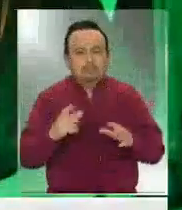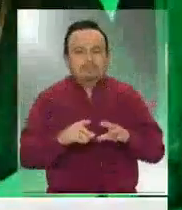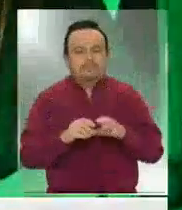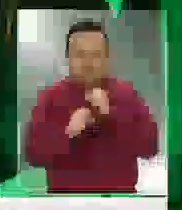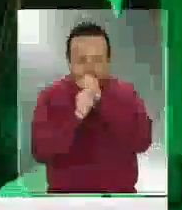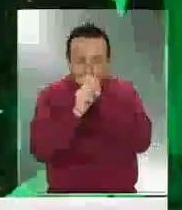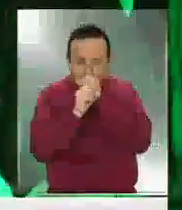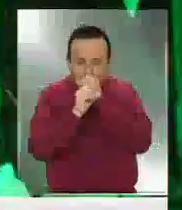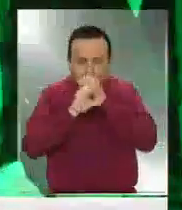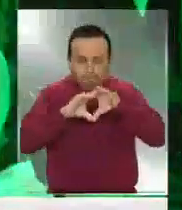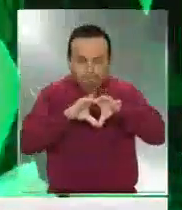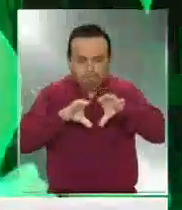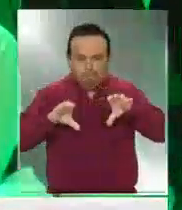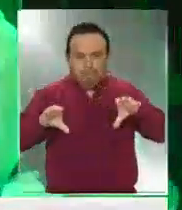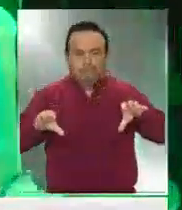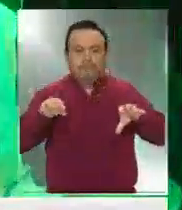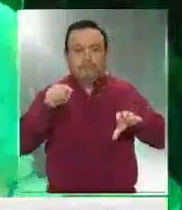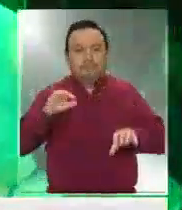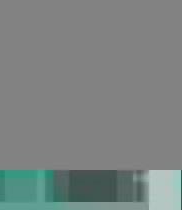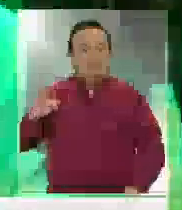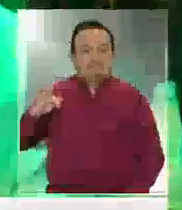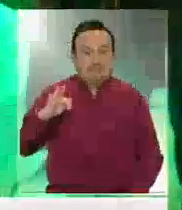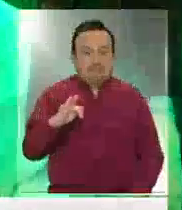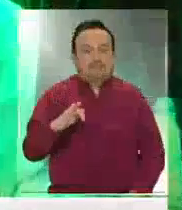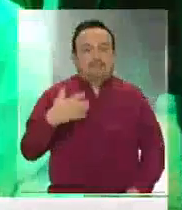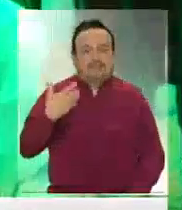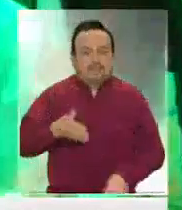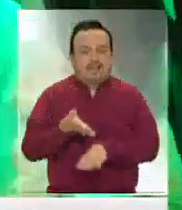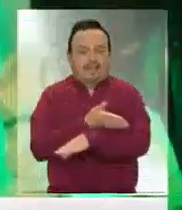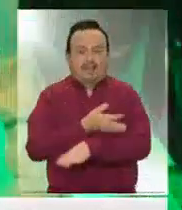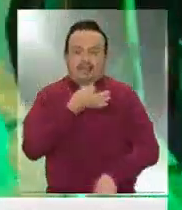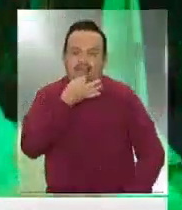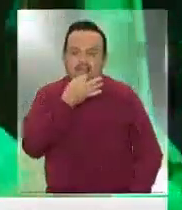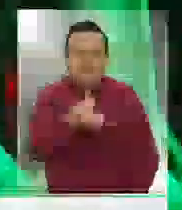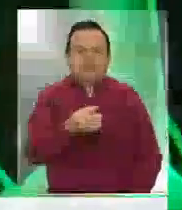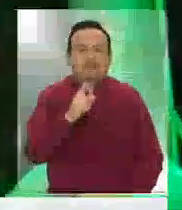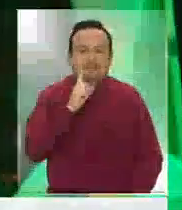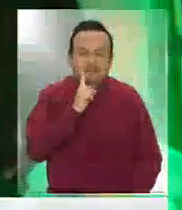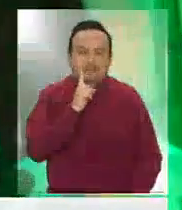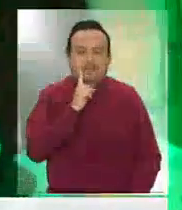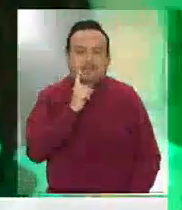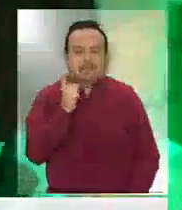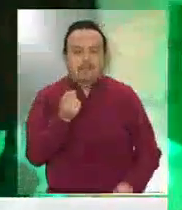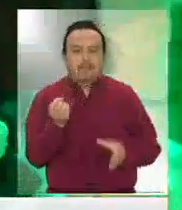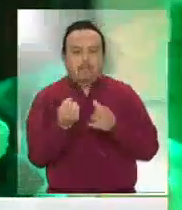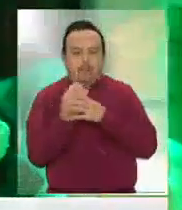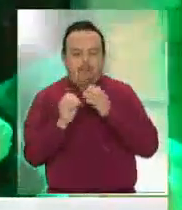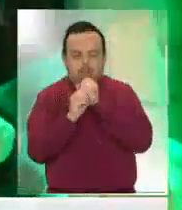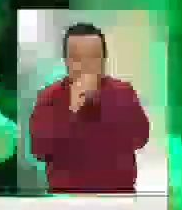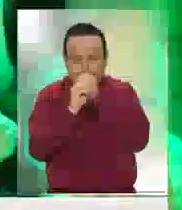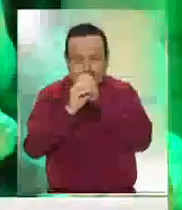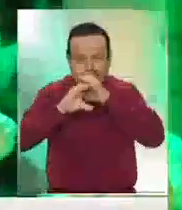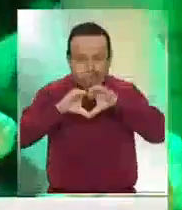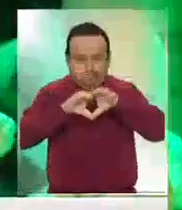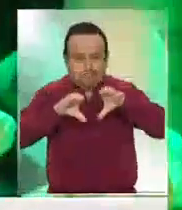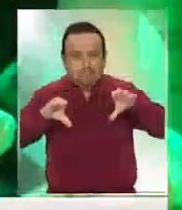cápsula sanitaria. De hecho, la FACH ya había comentado con anticipación que tenía operativas estas nuevas cápsulas sanitarias para el